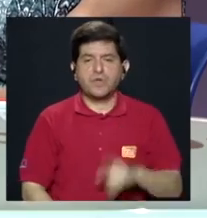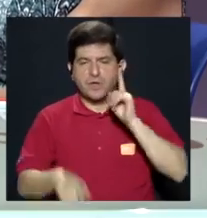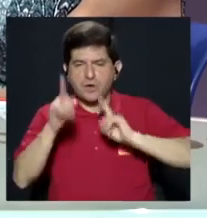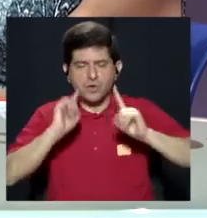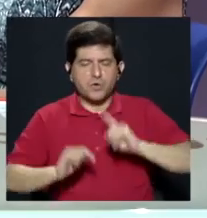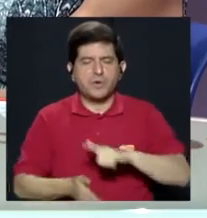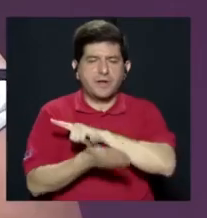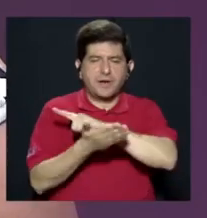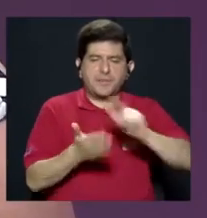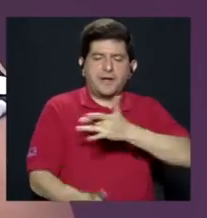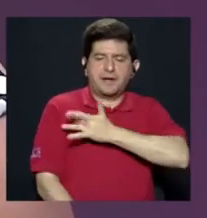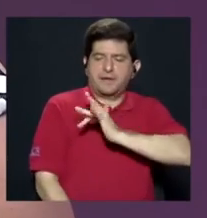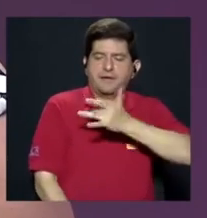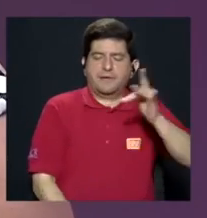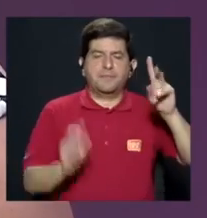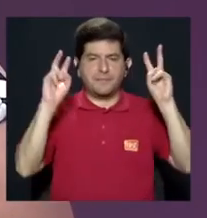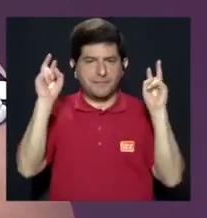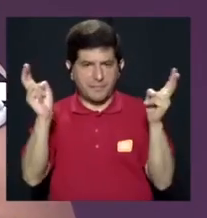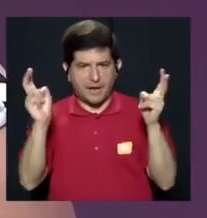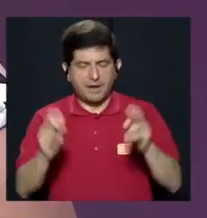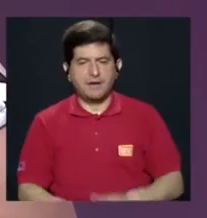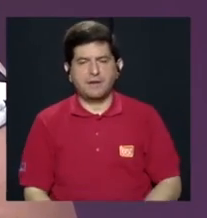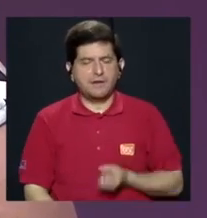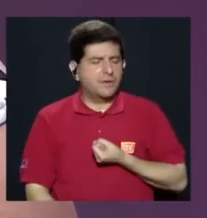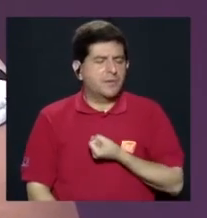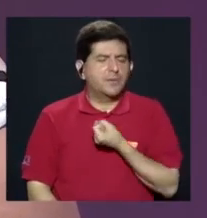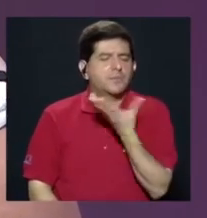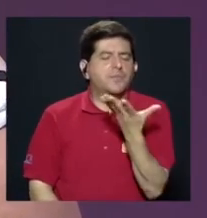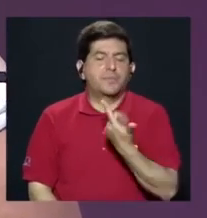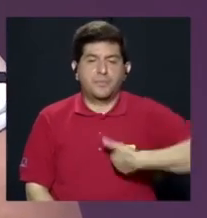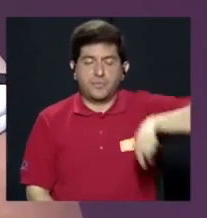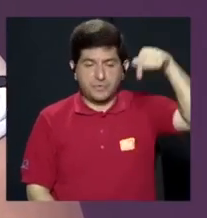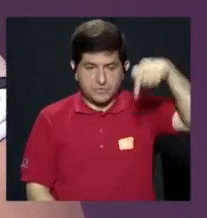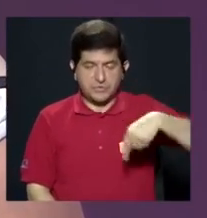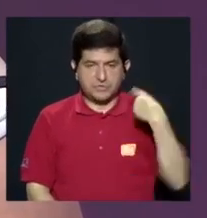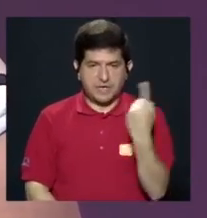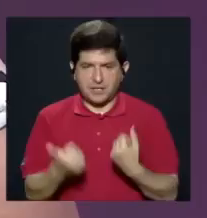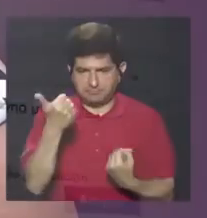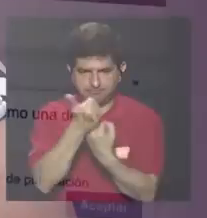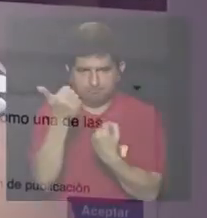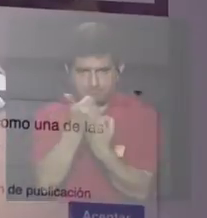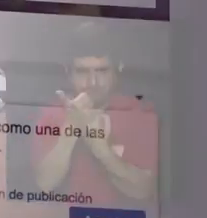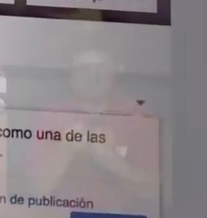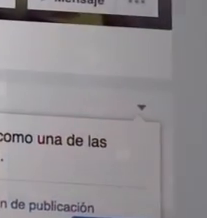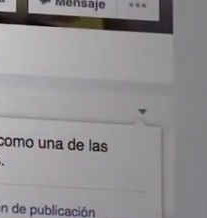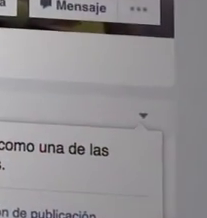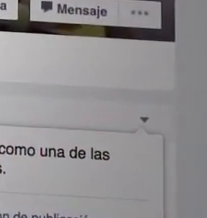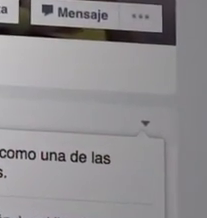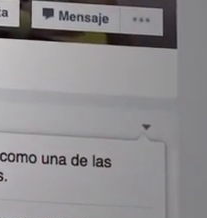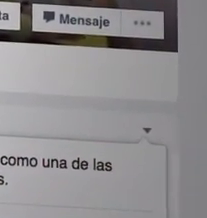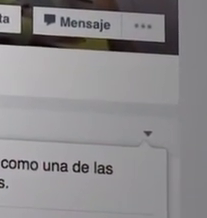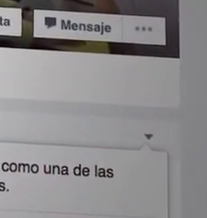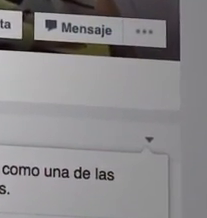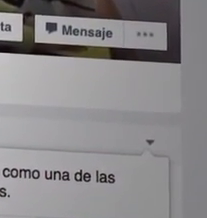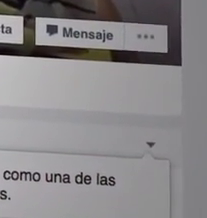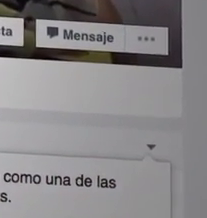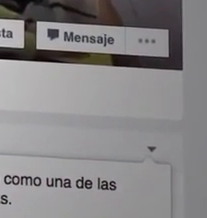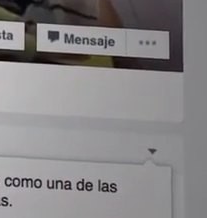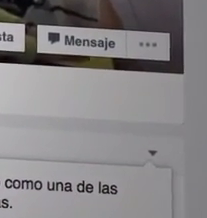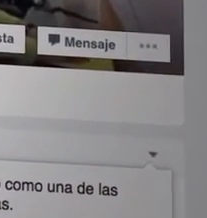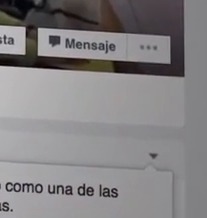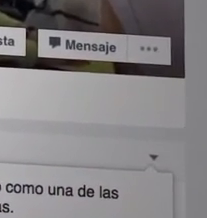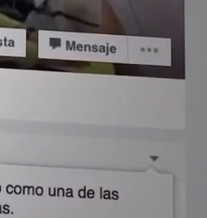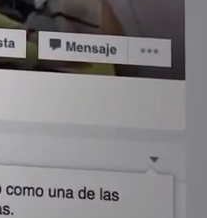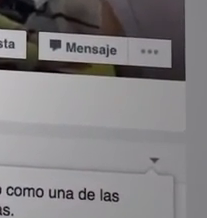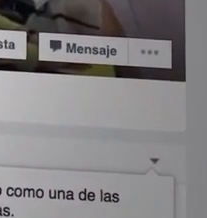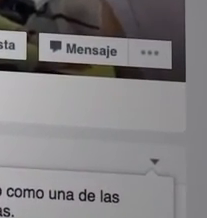alma, entonces que se desahoguen, aquí siempre vamos a estar nosotras para apoyarlas en todo lo que necesite. En el Facebook, en la